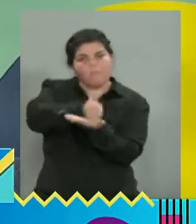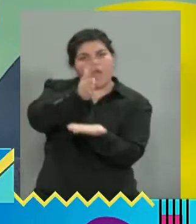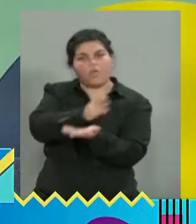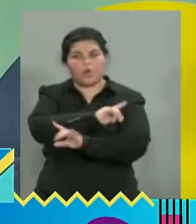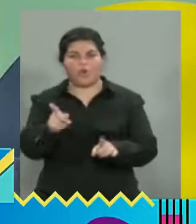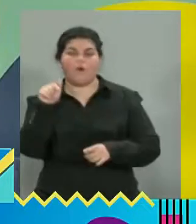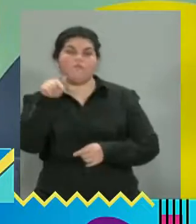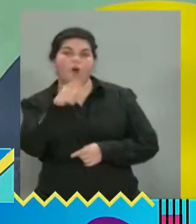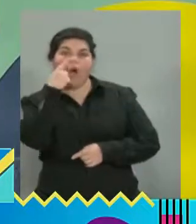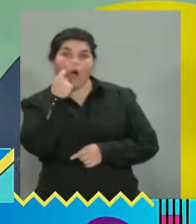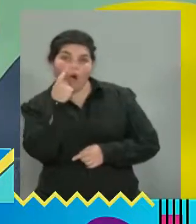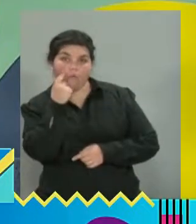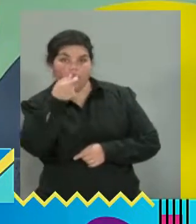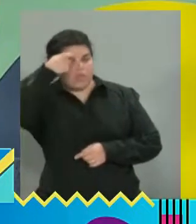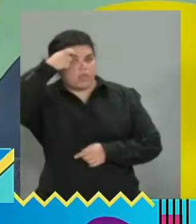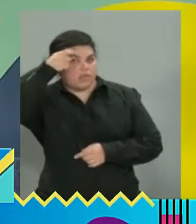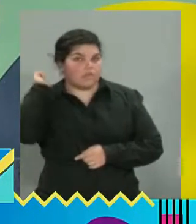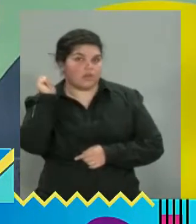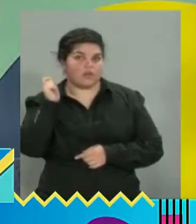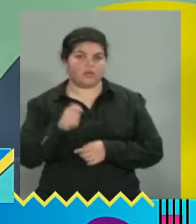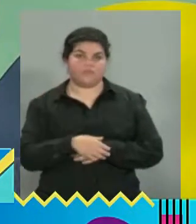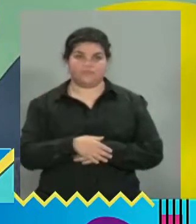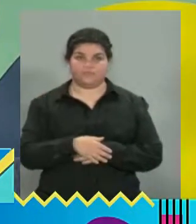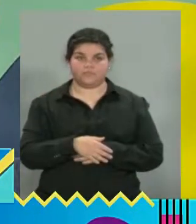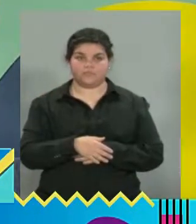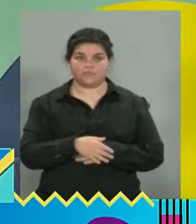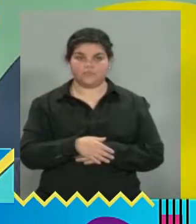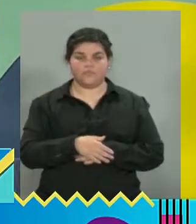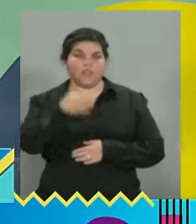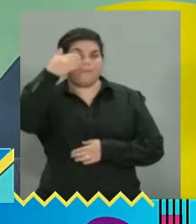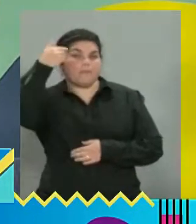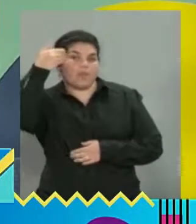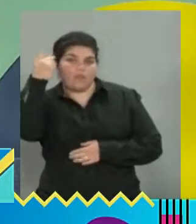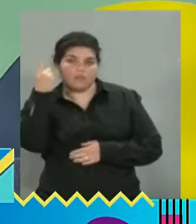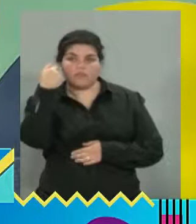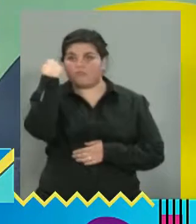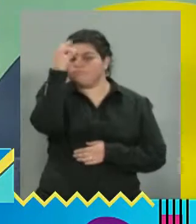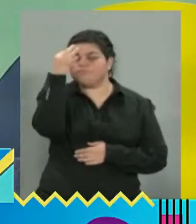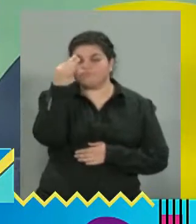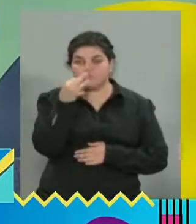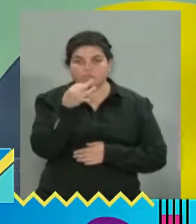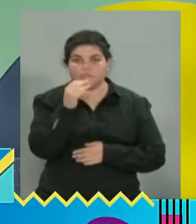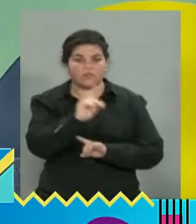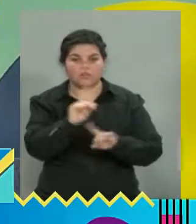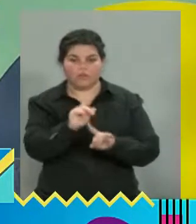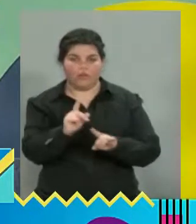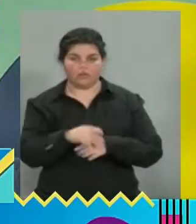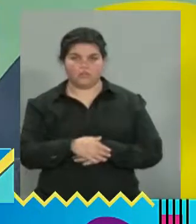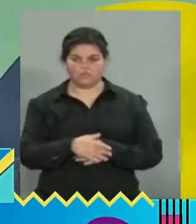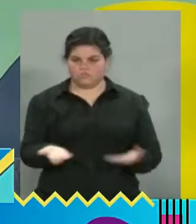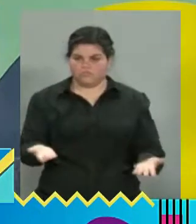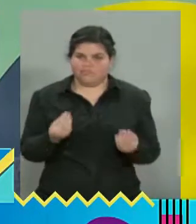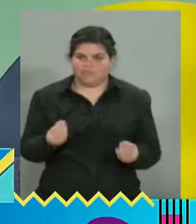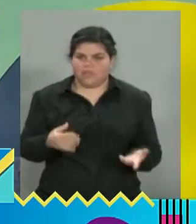te despilás los ojos, te despilás las cejas, te pintás los ojos. Y la sociedad nos está diciendo, sobre todo la